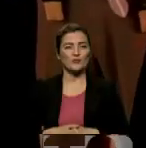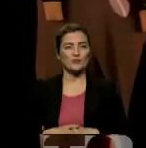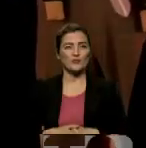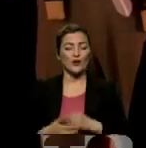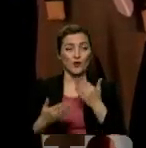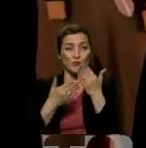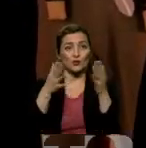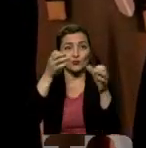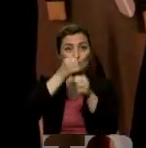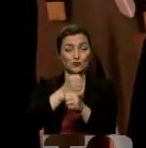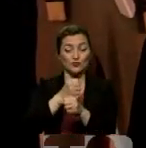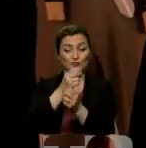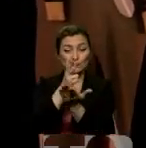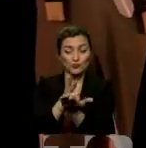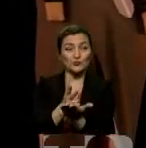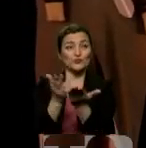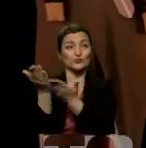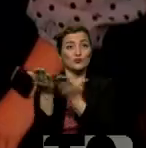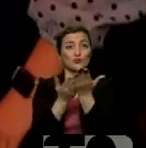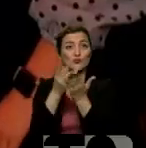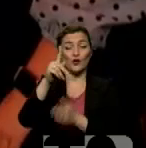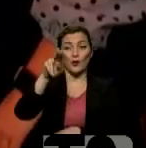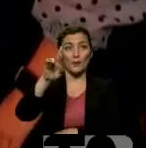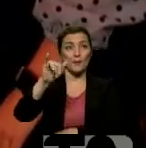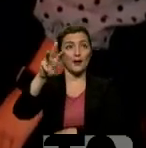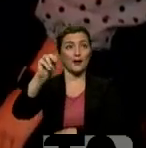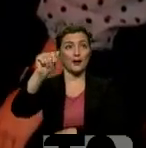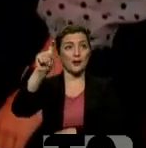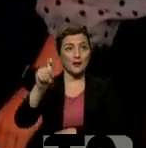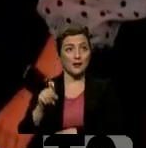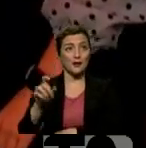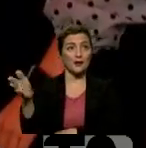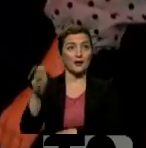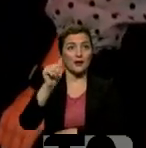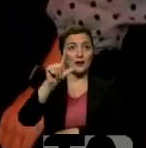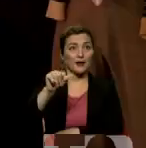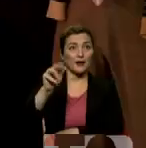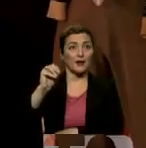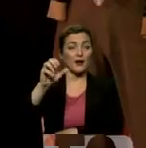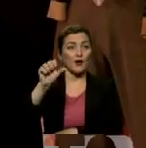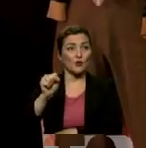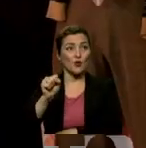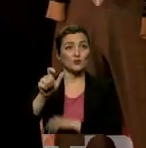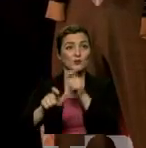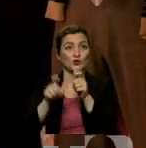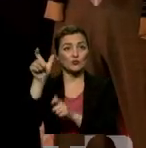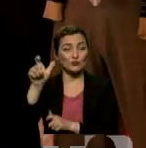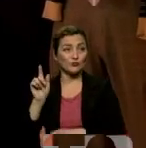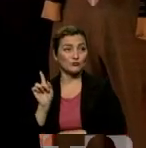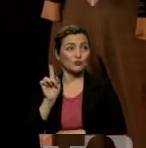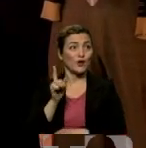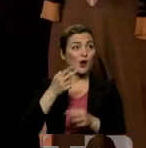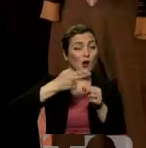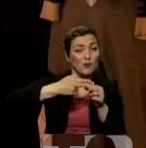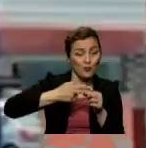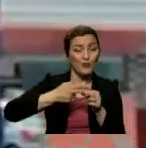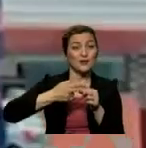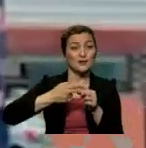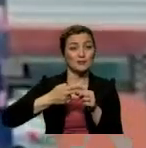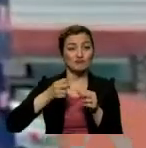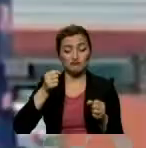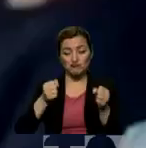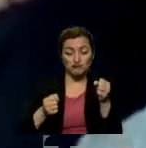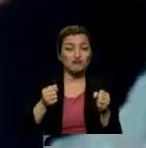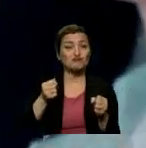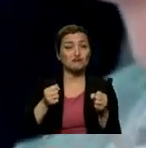En un evento realizado en la estación de servicio Primax, Los Álamos, fueron entregados a sus clientes que participaron en la promoción Llega Donde